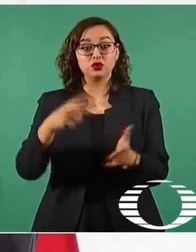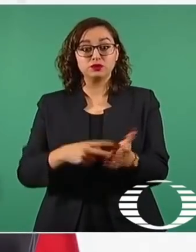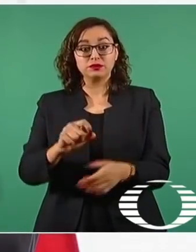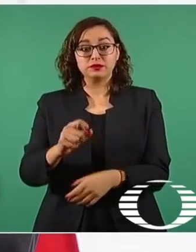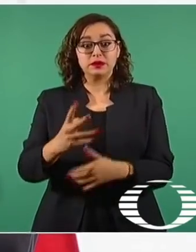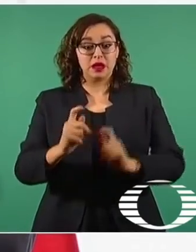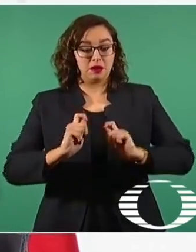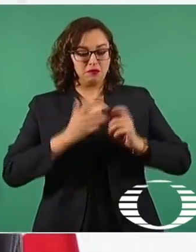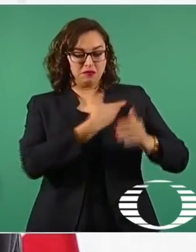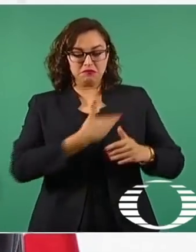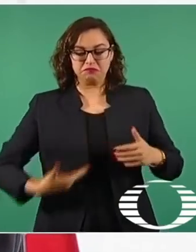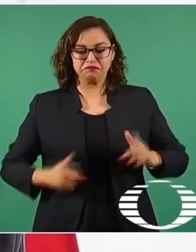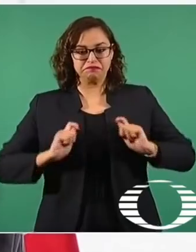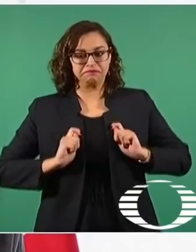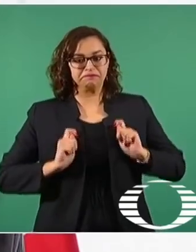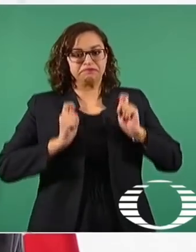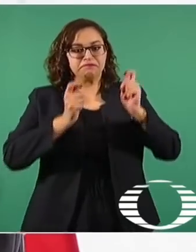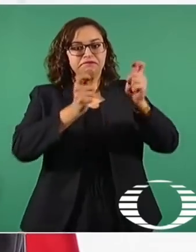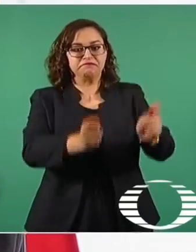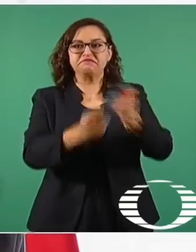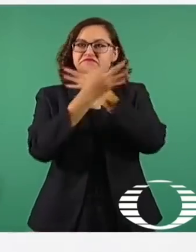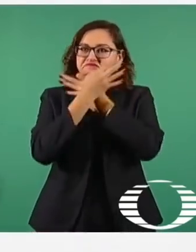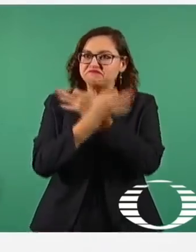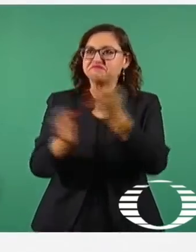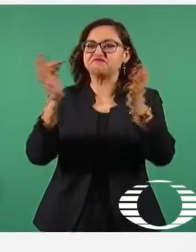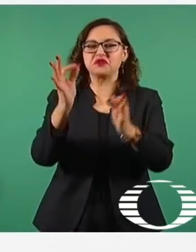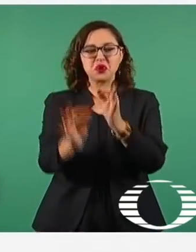solo diré a los cuatro vientos, misión cumplida.